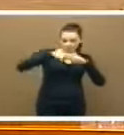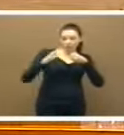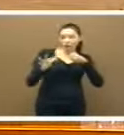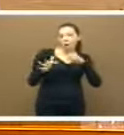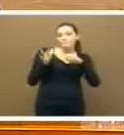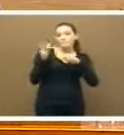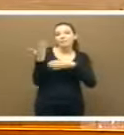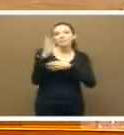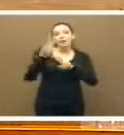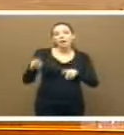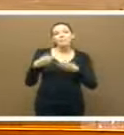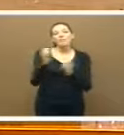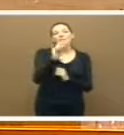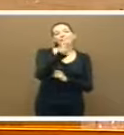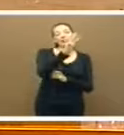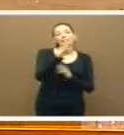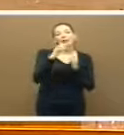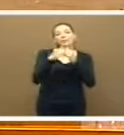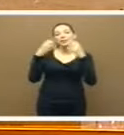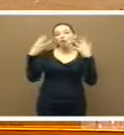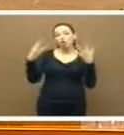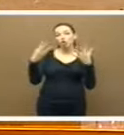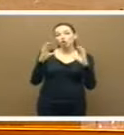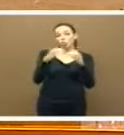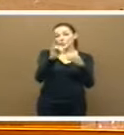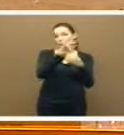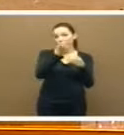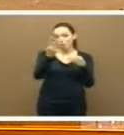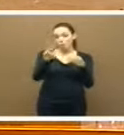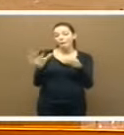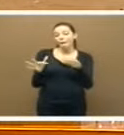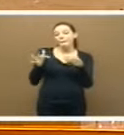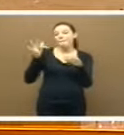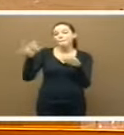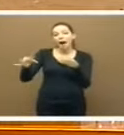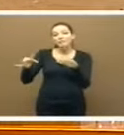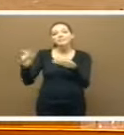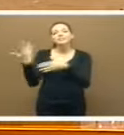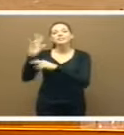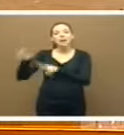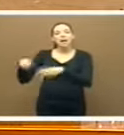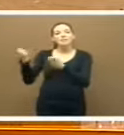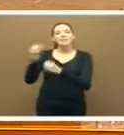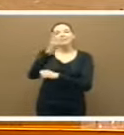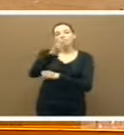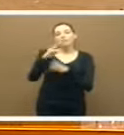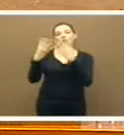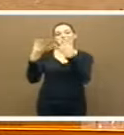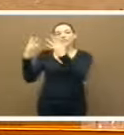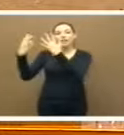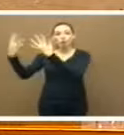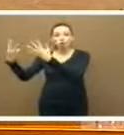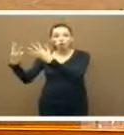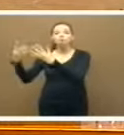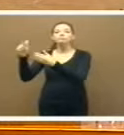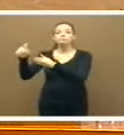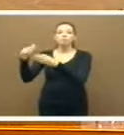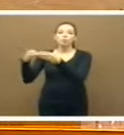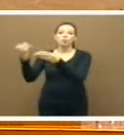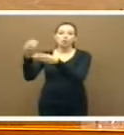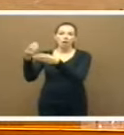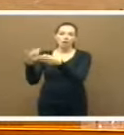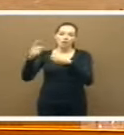enmiendas 328 del Grupo de Izquierda Unida, más la 398 del Grupo Socialista.